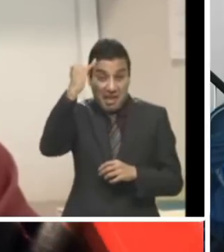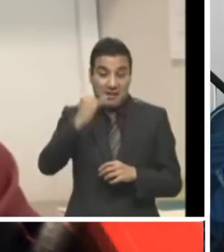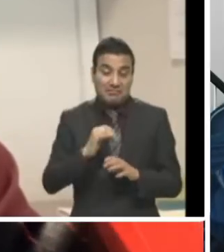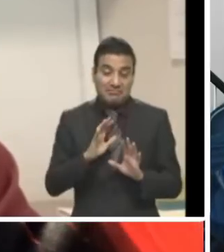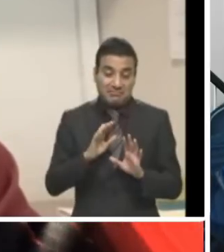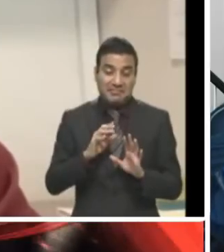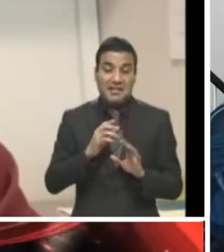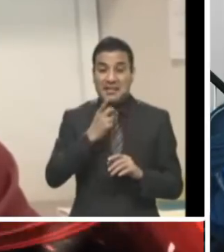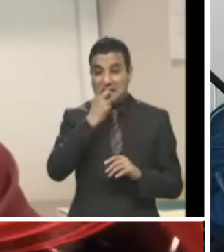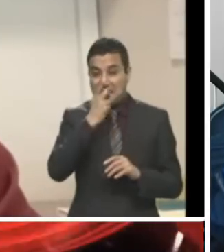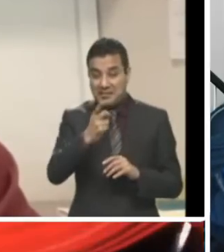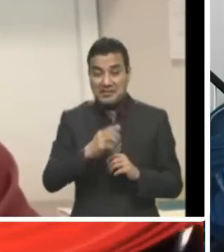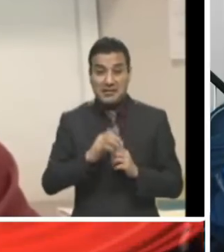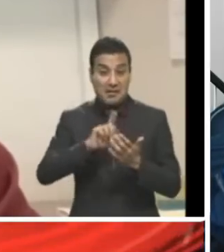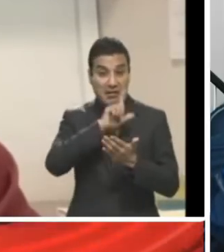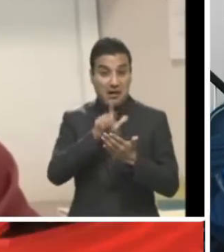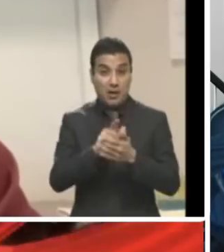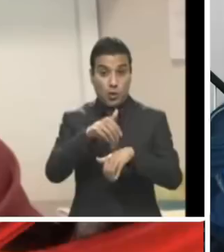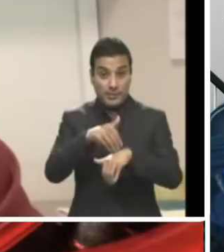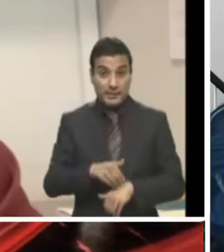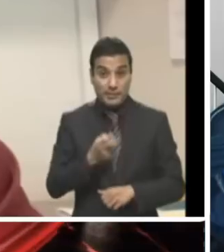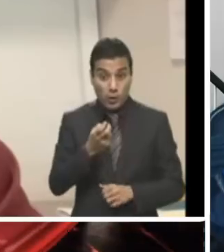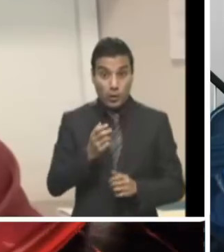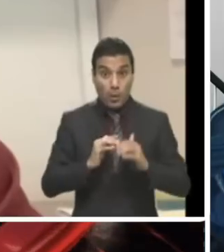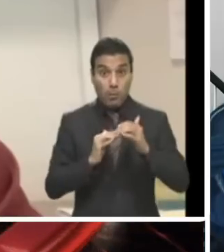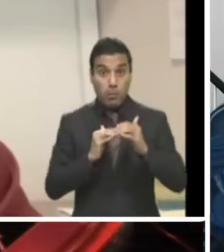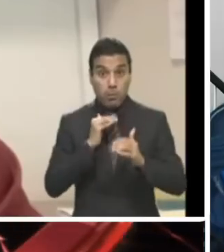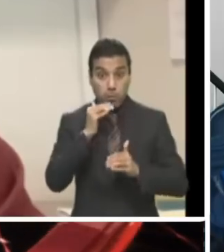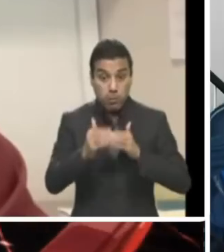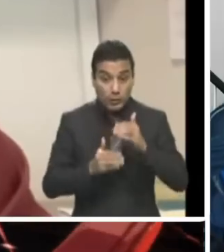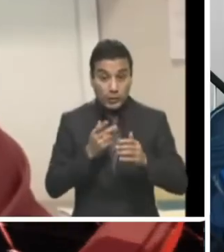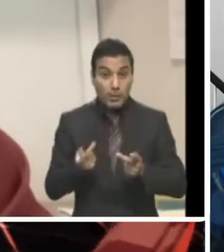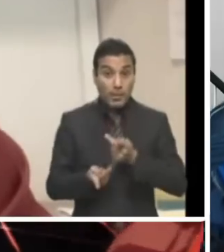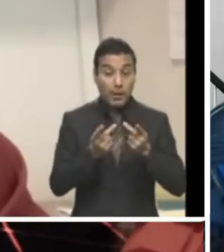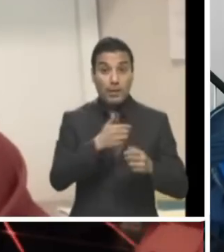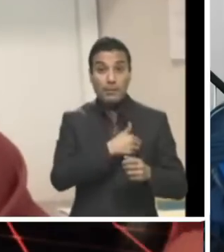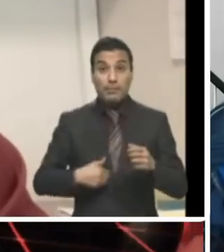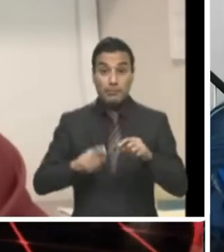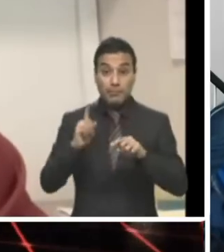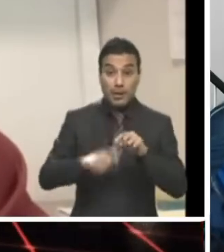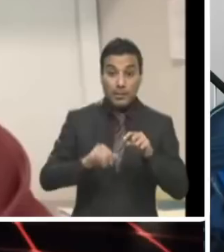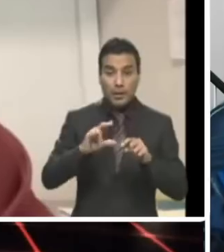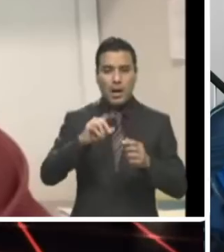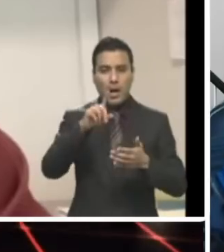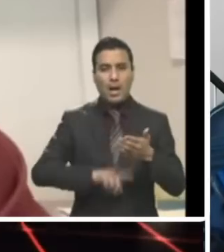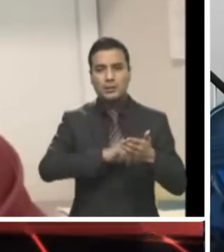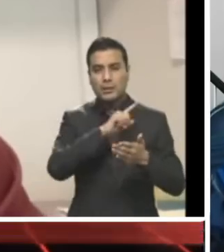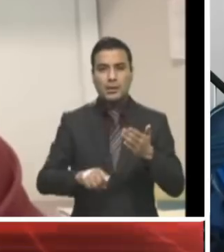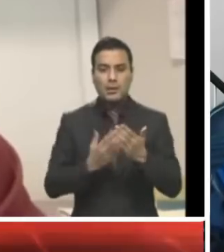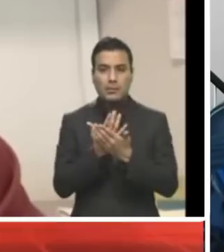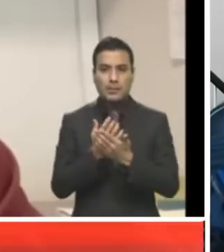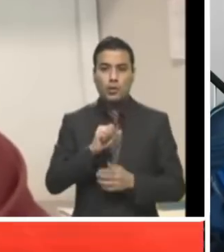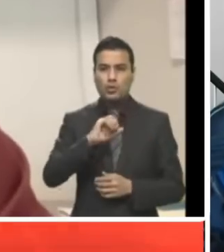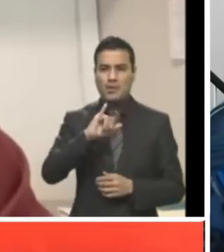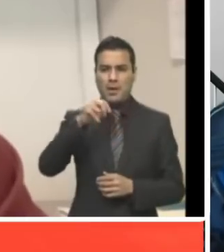de manera administrativa este proceso de revocación de mandato cuando la suprema corte ya les había dicho que no podían hacer